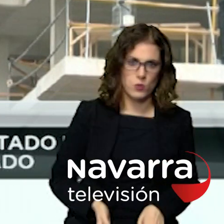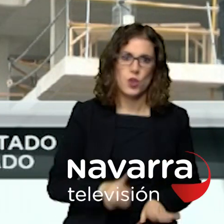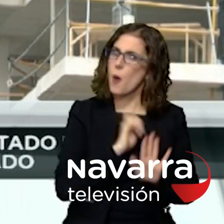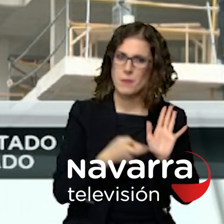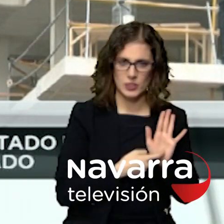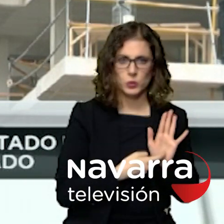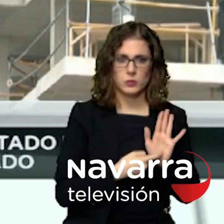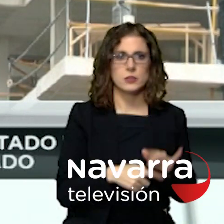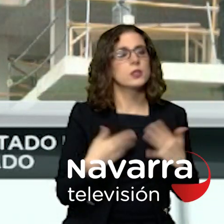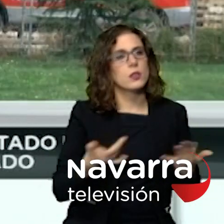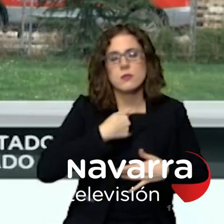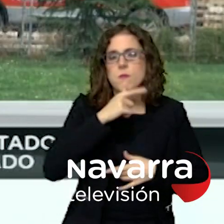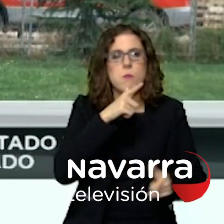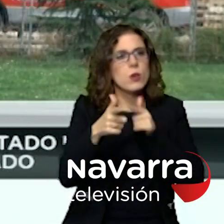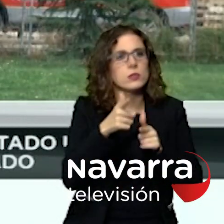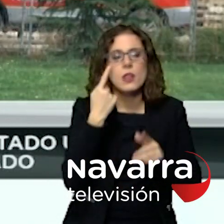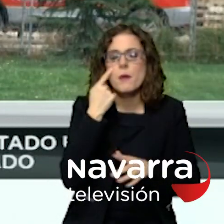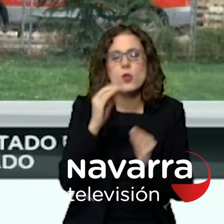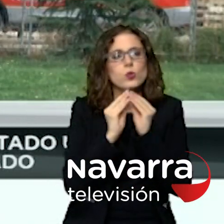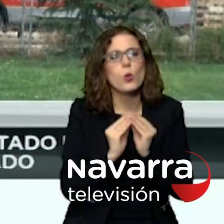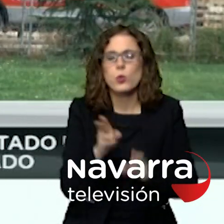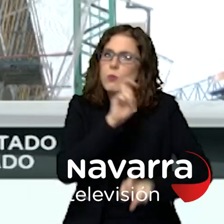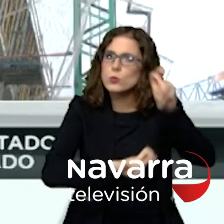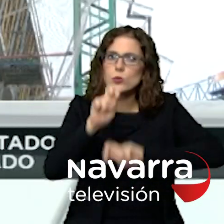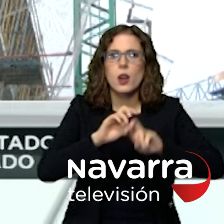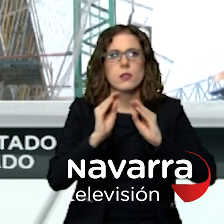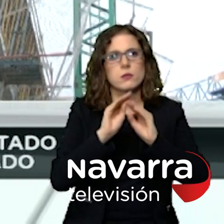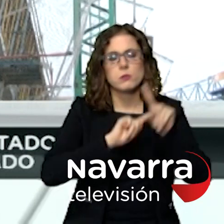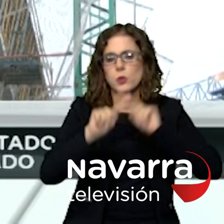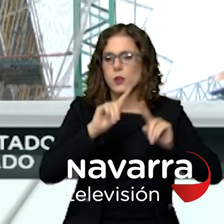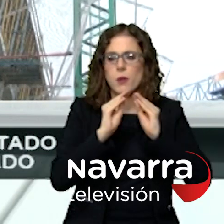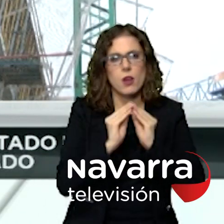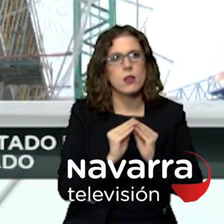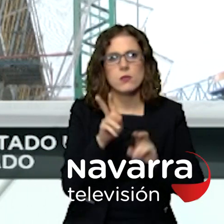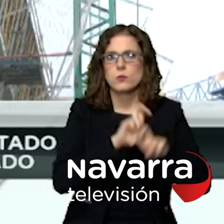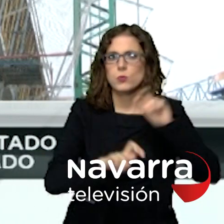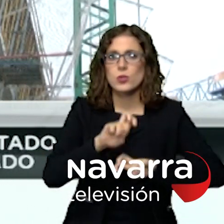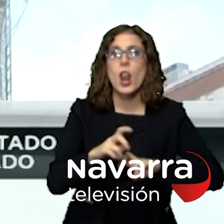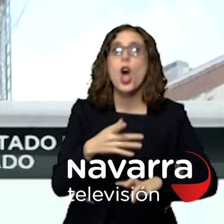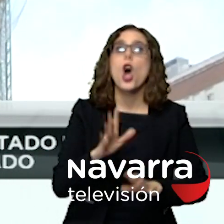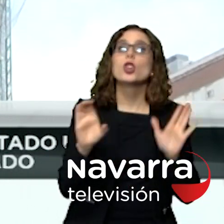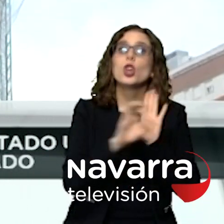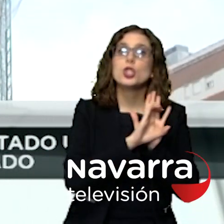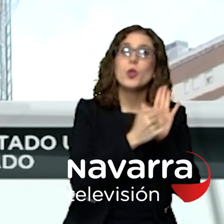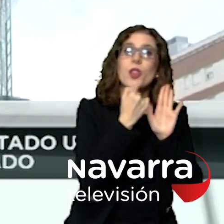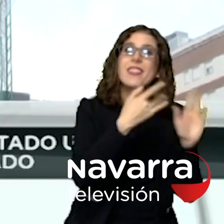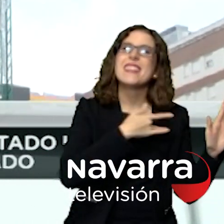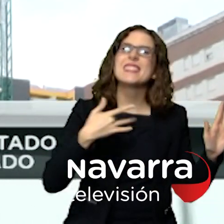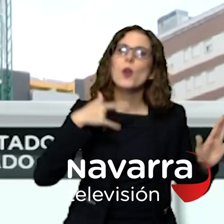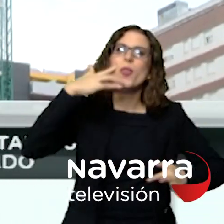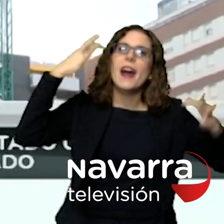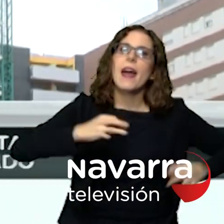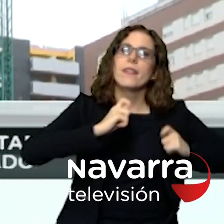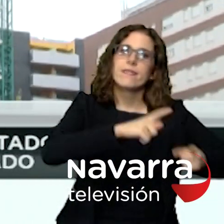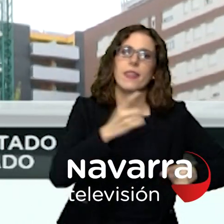para que se busquen soluciones para este problema. La Constitución dice que se debe garantizar la salud y nuestro trabajo es el